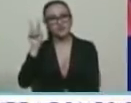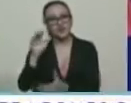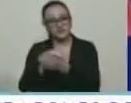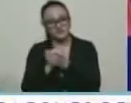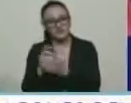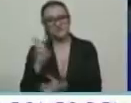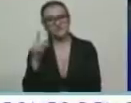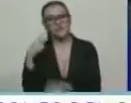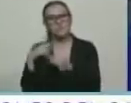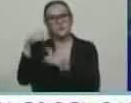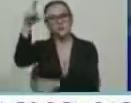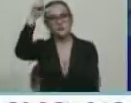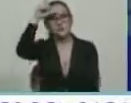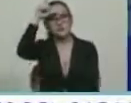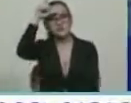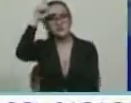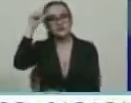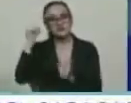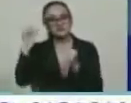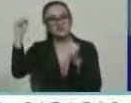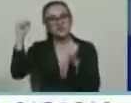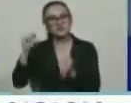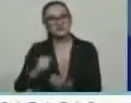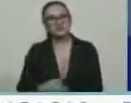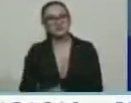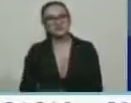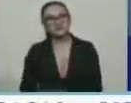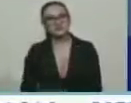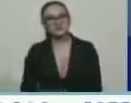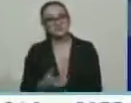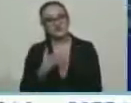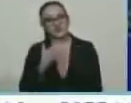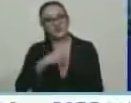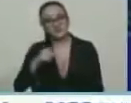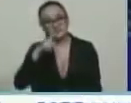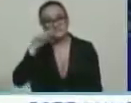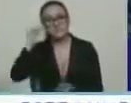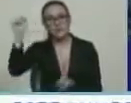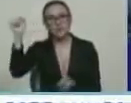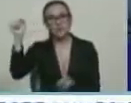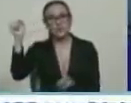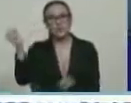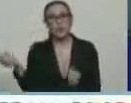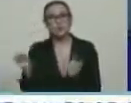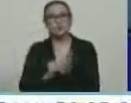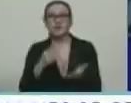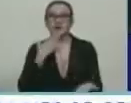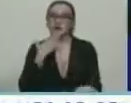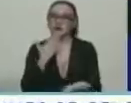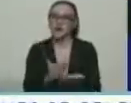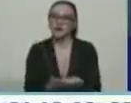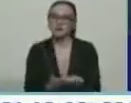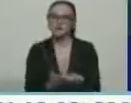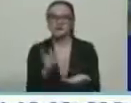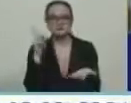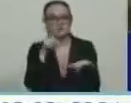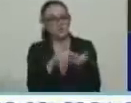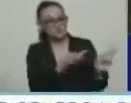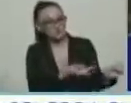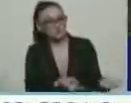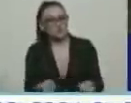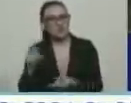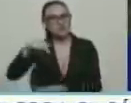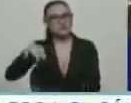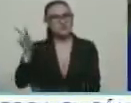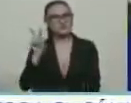entre Venezuela y Turquía. Digo esto y al señor presidente Maduro le vuelvo a agradecer por su hospitalidad